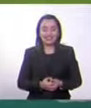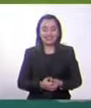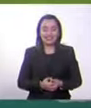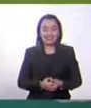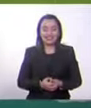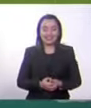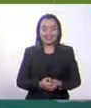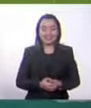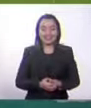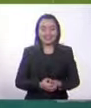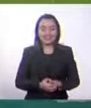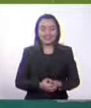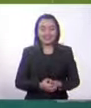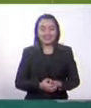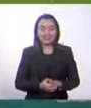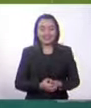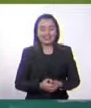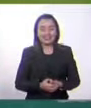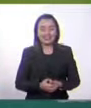¡Llegamos!